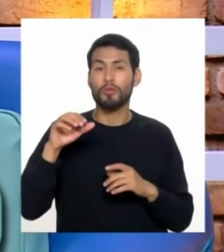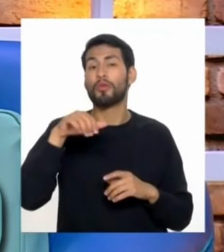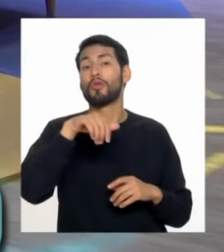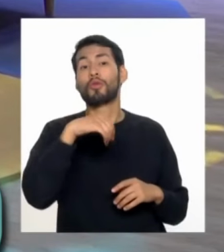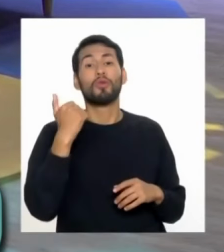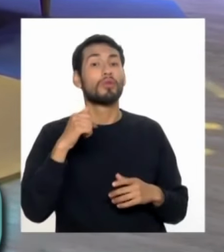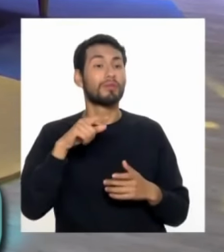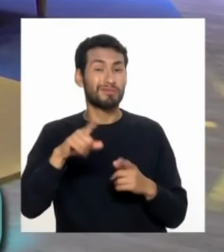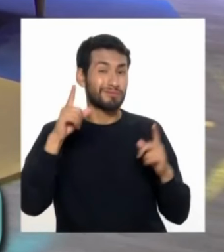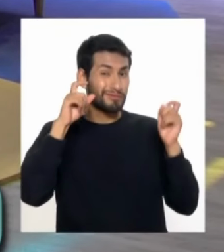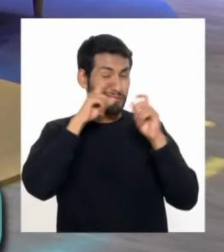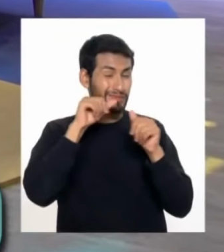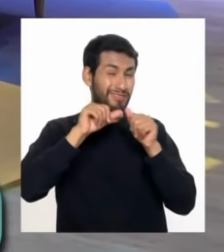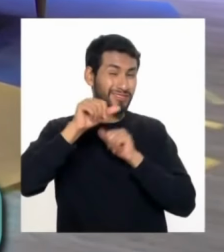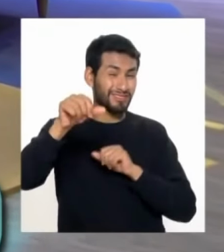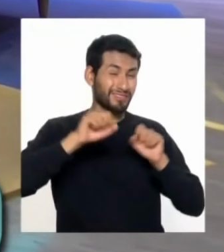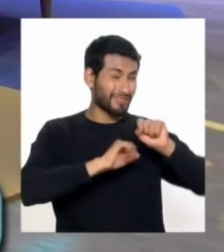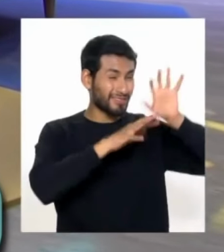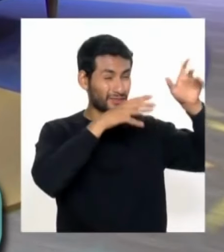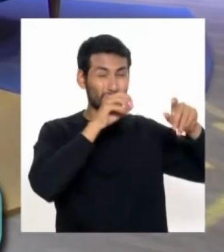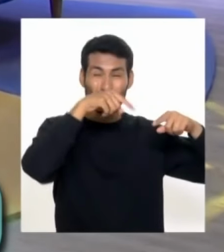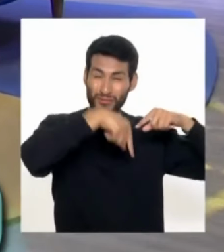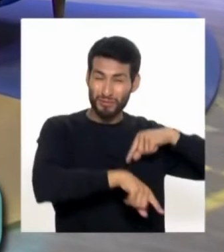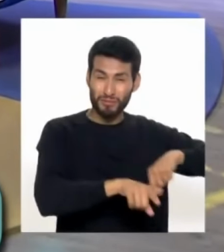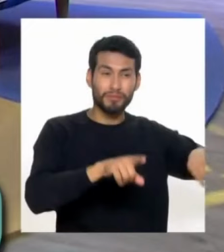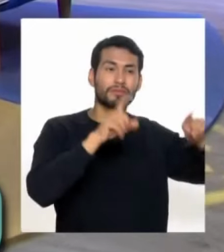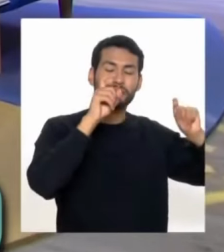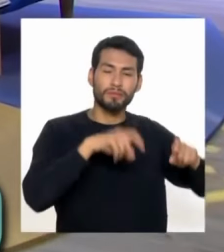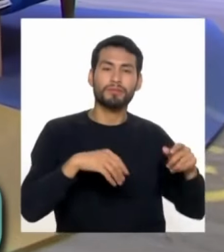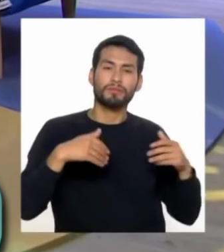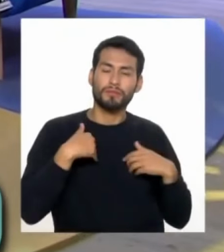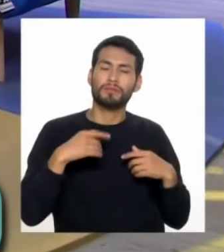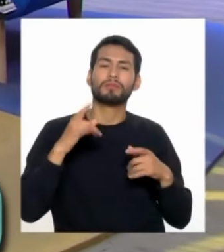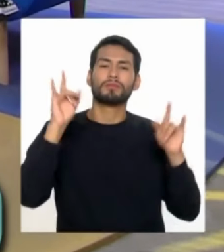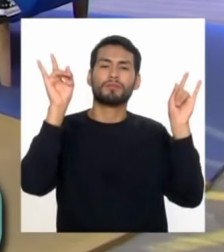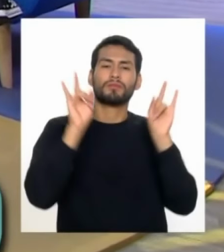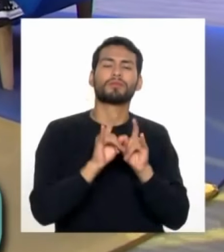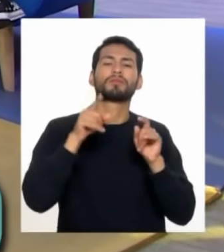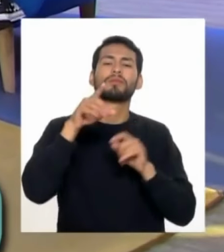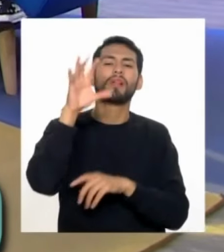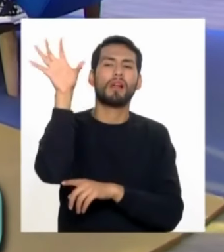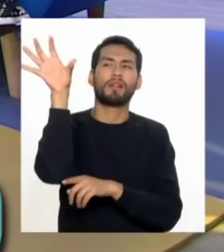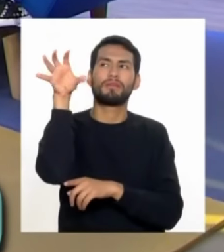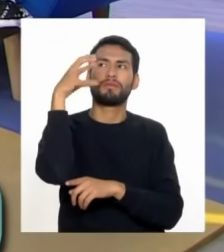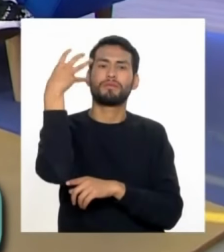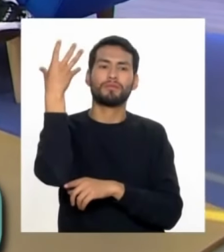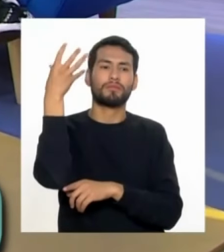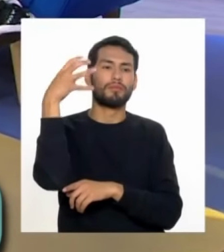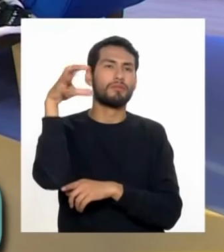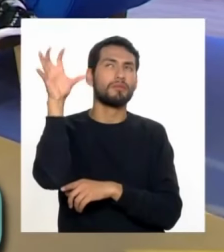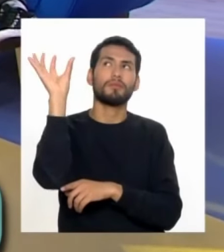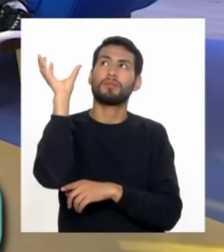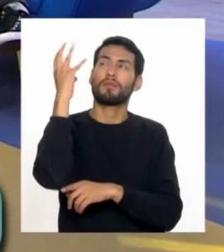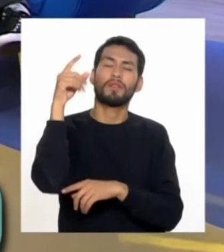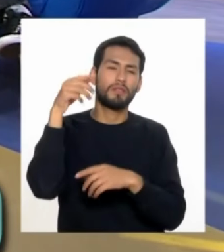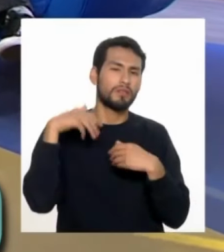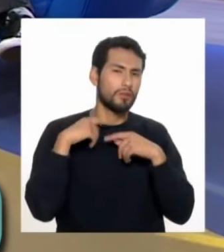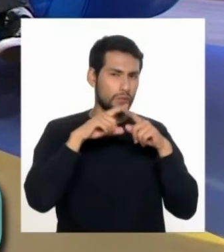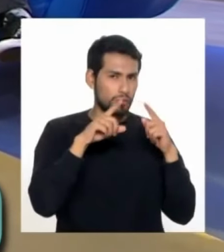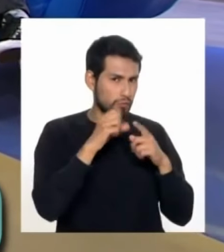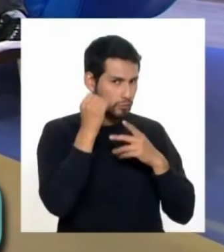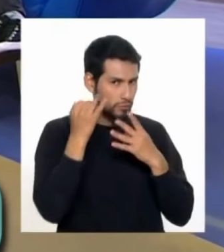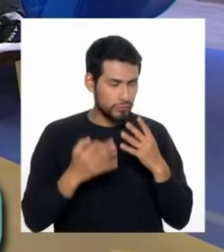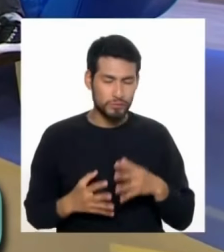otros casos, por la dificultad geográfica, ya es más necesario usar soluciones satelitales, ¿no? Y en eso también ya hay variedades de soluciones, ¿no?